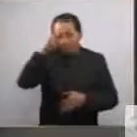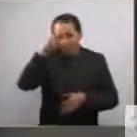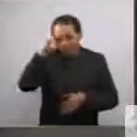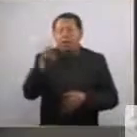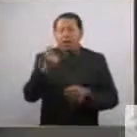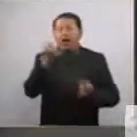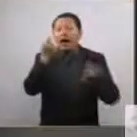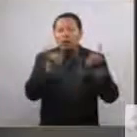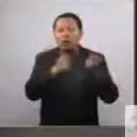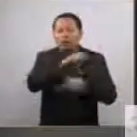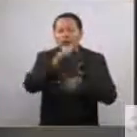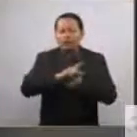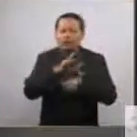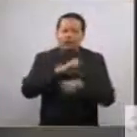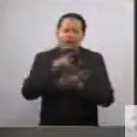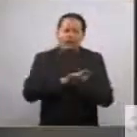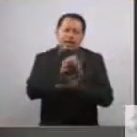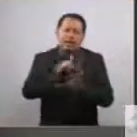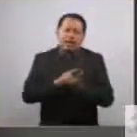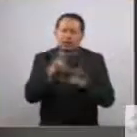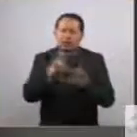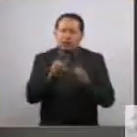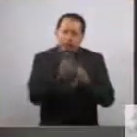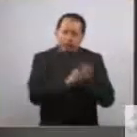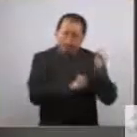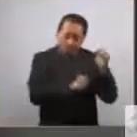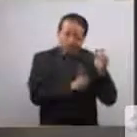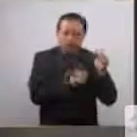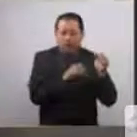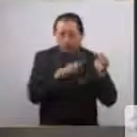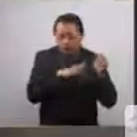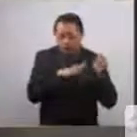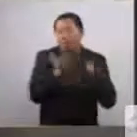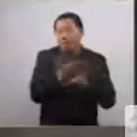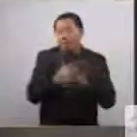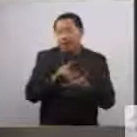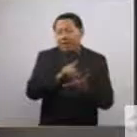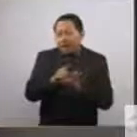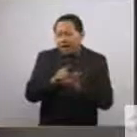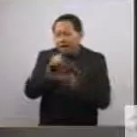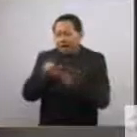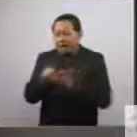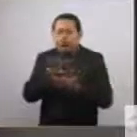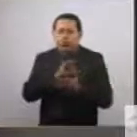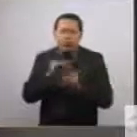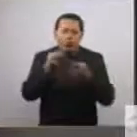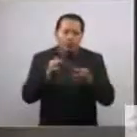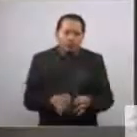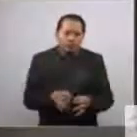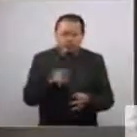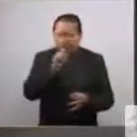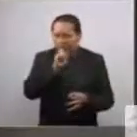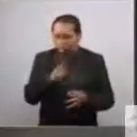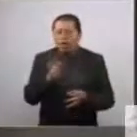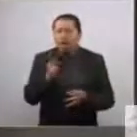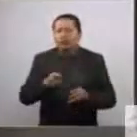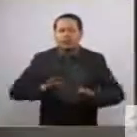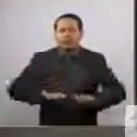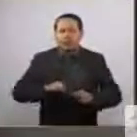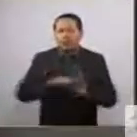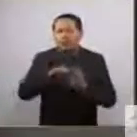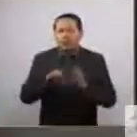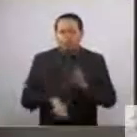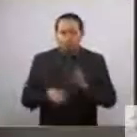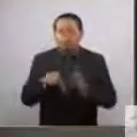países tienen además otras leyes posteriores a sus constituciones que hacen explícita la oficialidad de las lenguas y especifican sus estatus, como es el caso